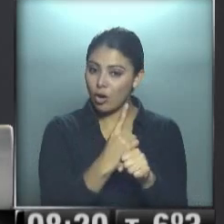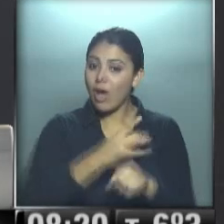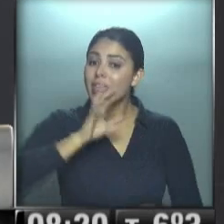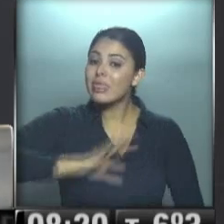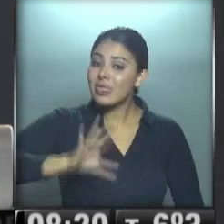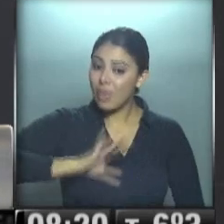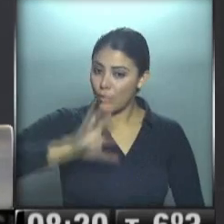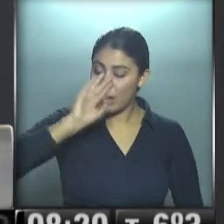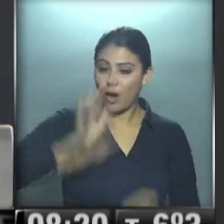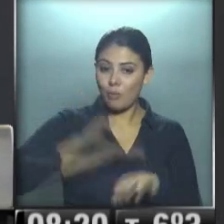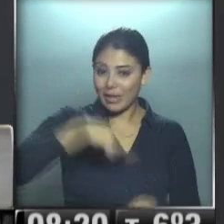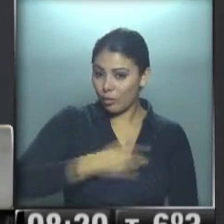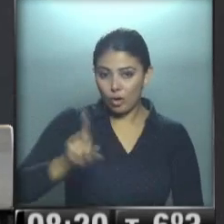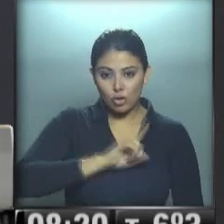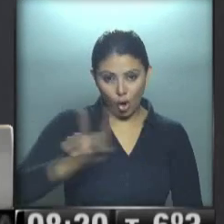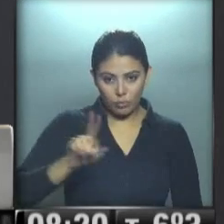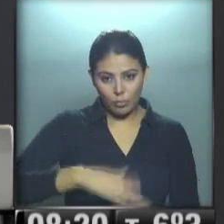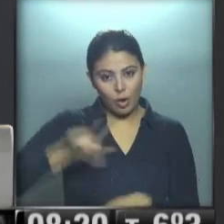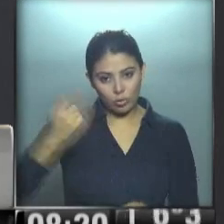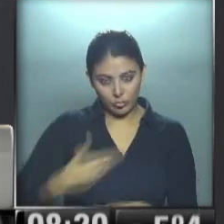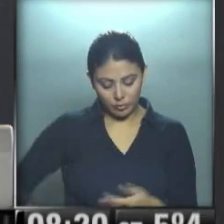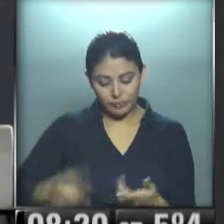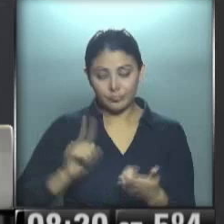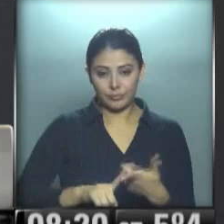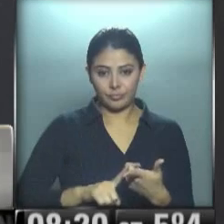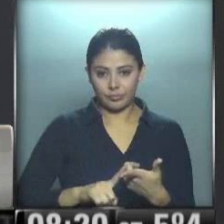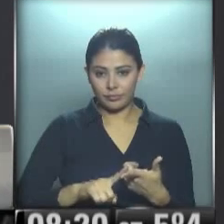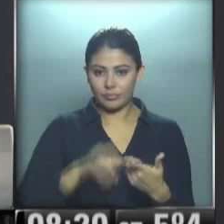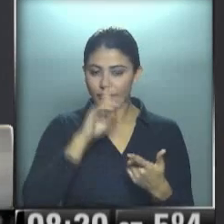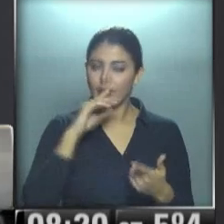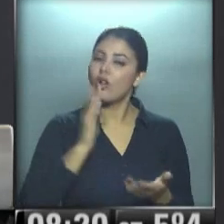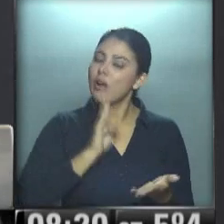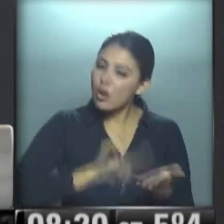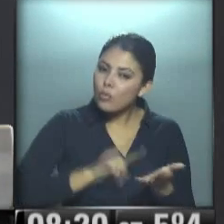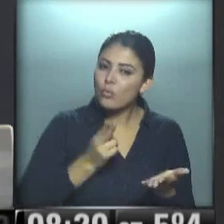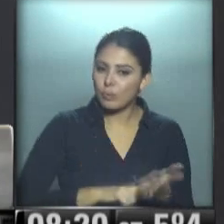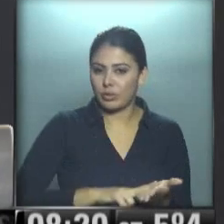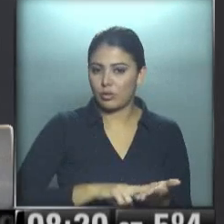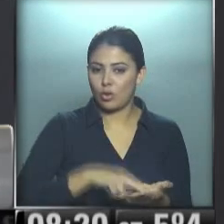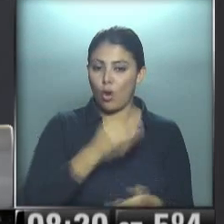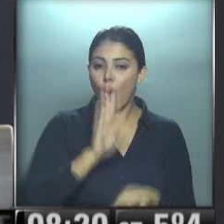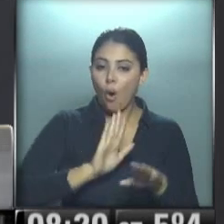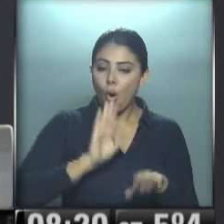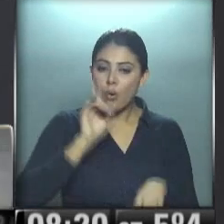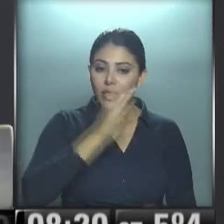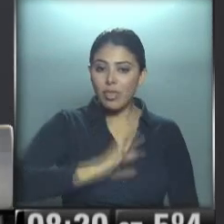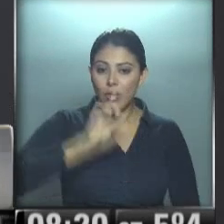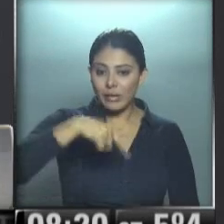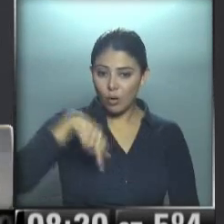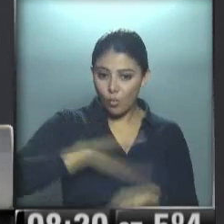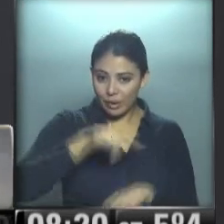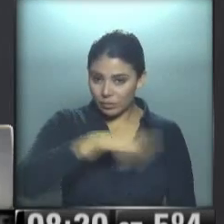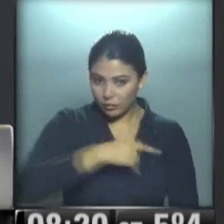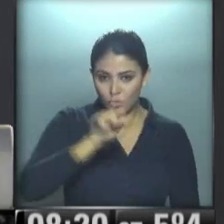deuda no generada por este gobierno esto quiero repetirlo es una deuda no generada por este gobierno